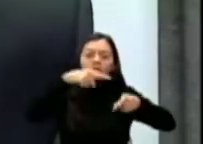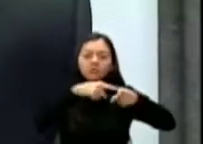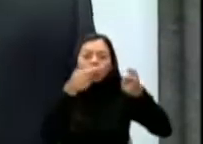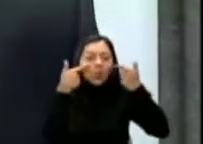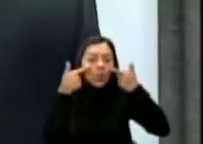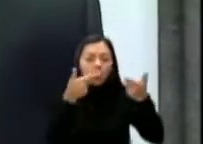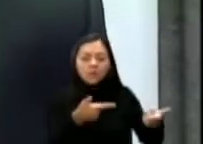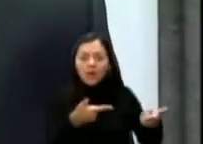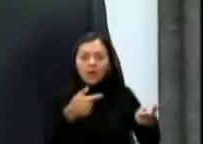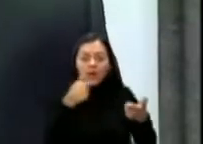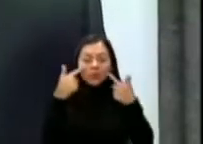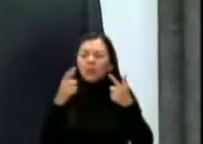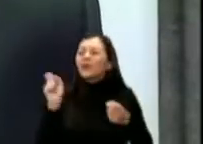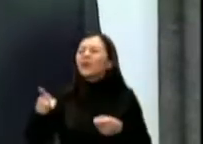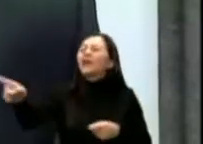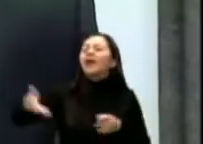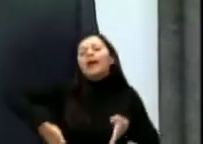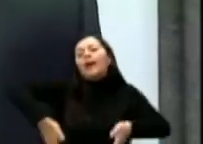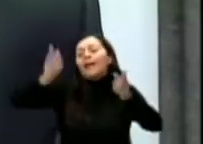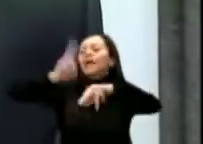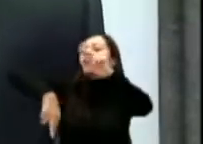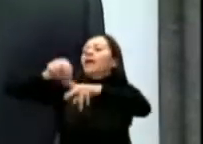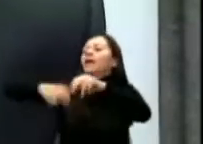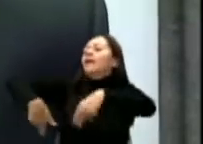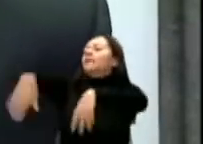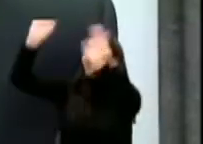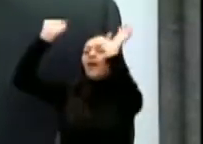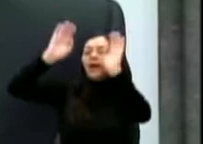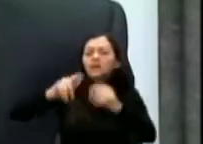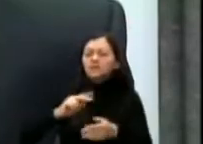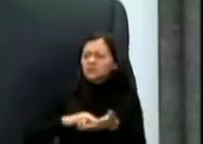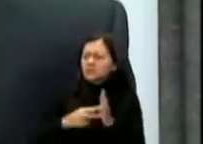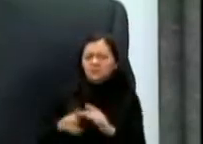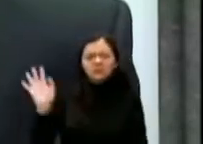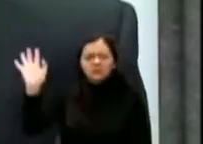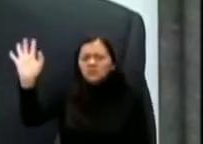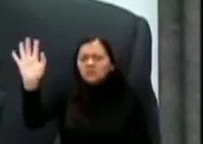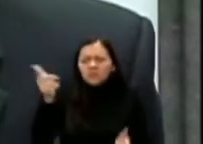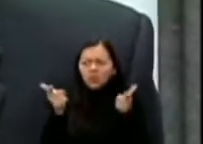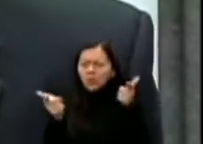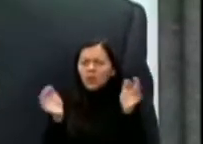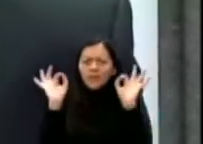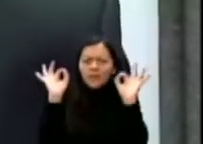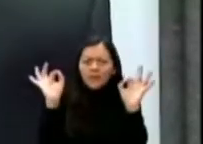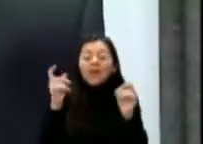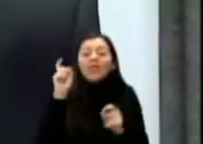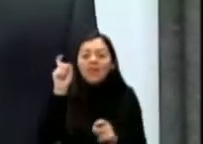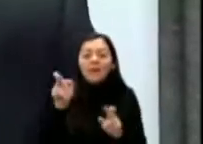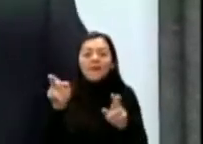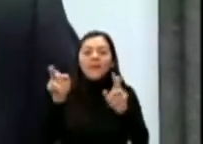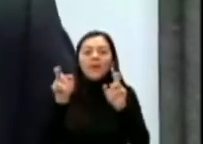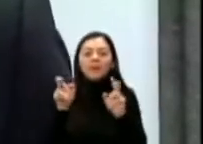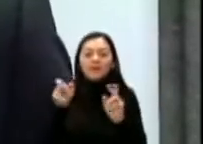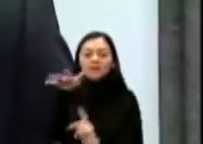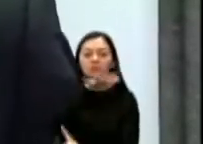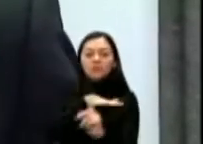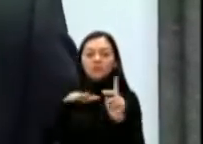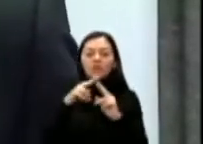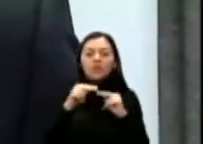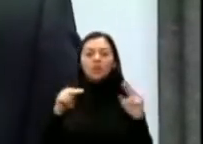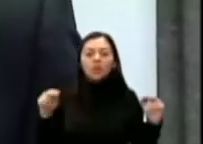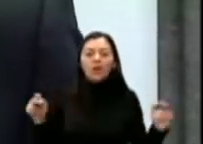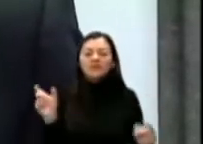aprovechar los recursos naturales no renovables cuando tenemos que reducir pobreza generar equidad e igualdad se llama esta es la doble